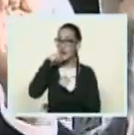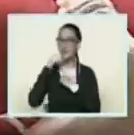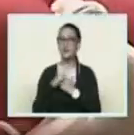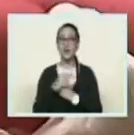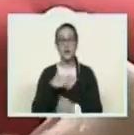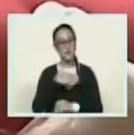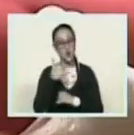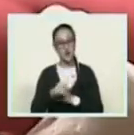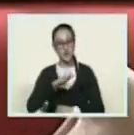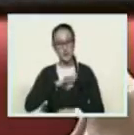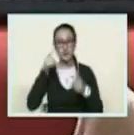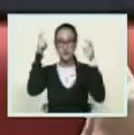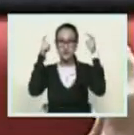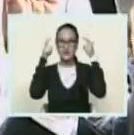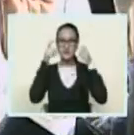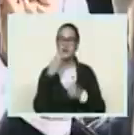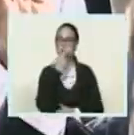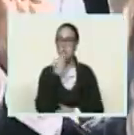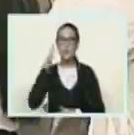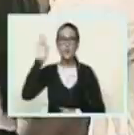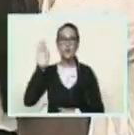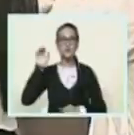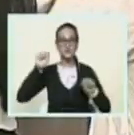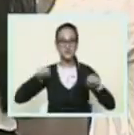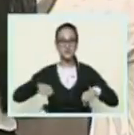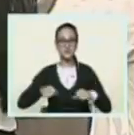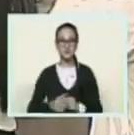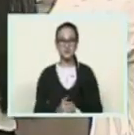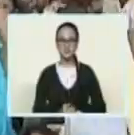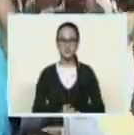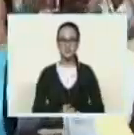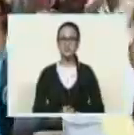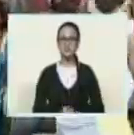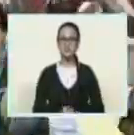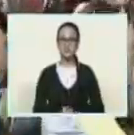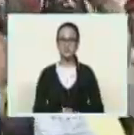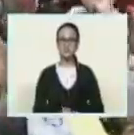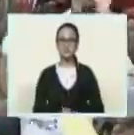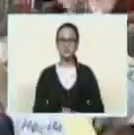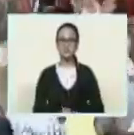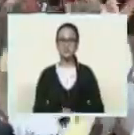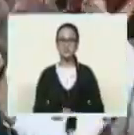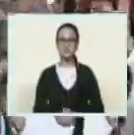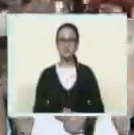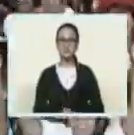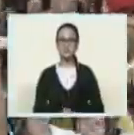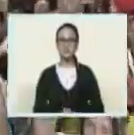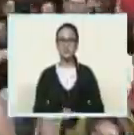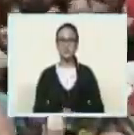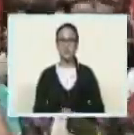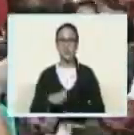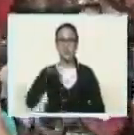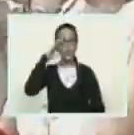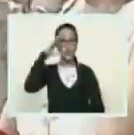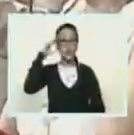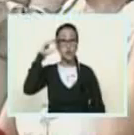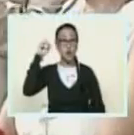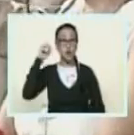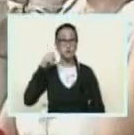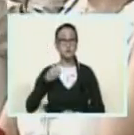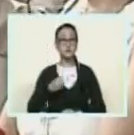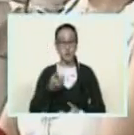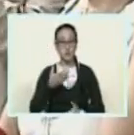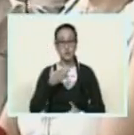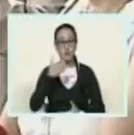proyecto del comandante Chávez. ¡Lo juro! Si así lo hicieres, que Dios y la patria y el pueblo